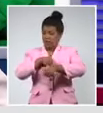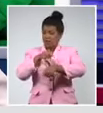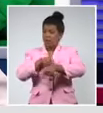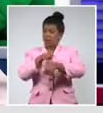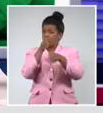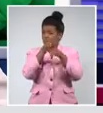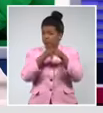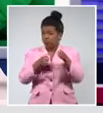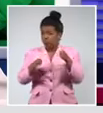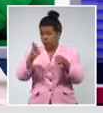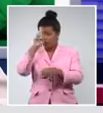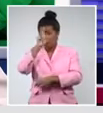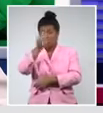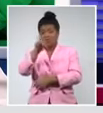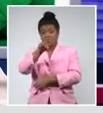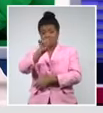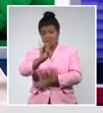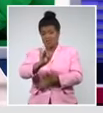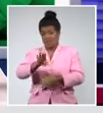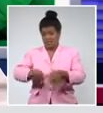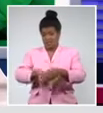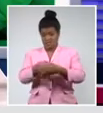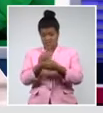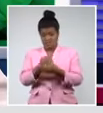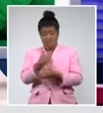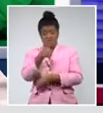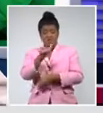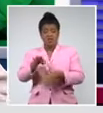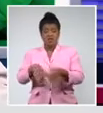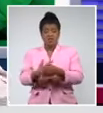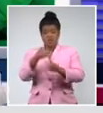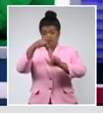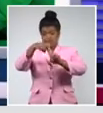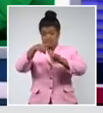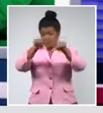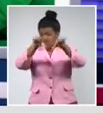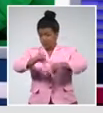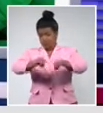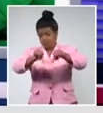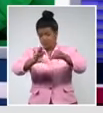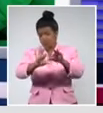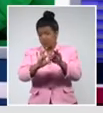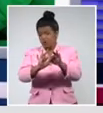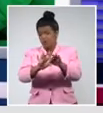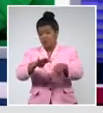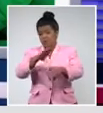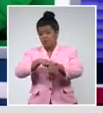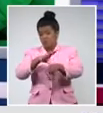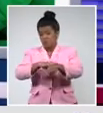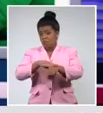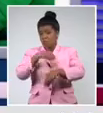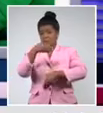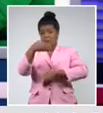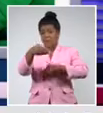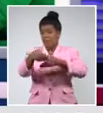hospitalaria, 17 días, 10 de ellos en terapia intensiva por la evolución que